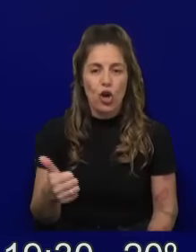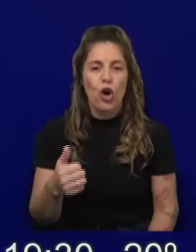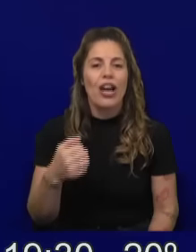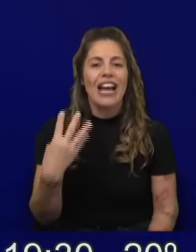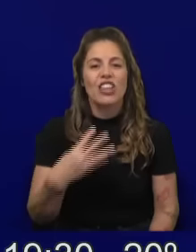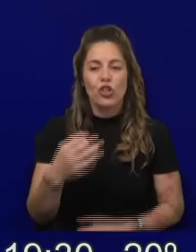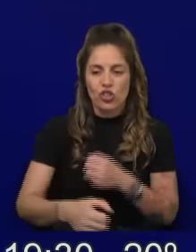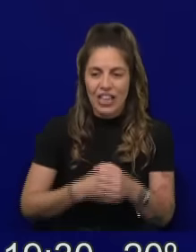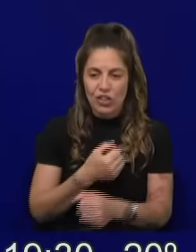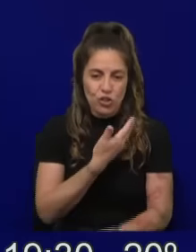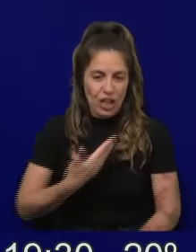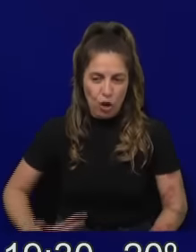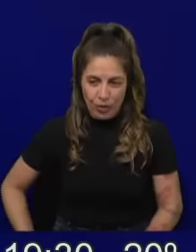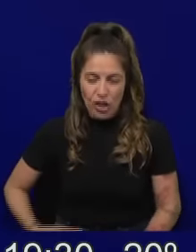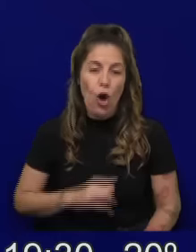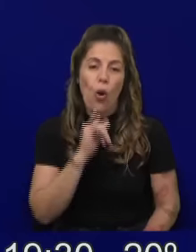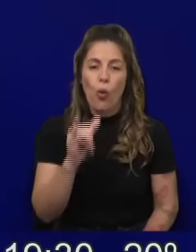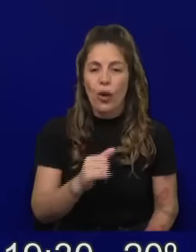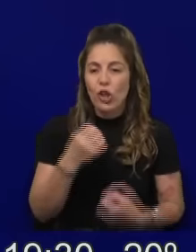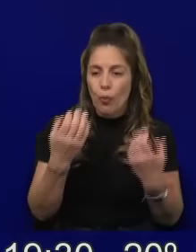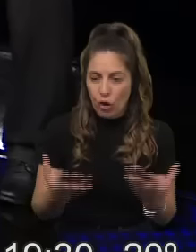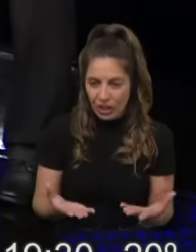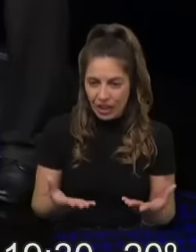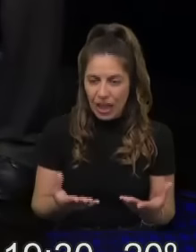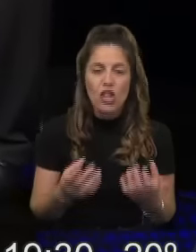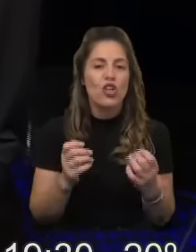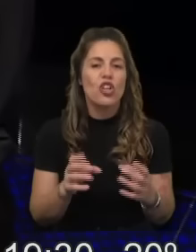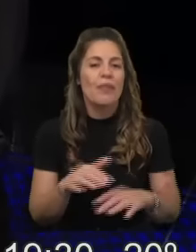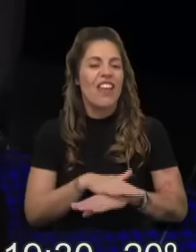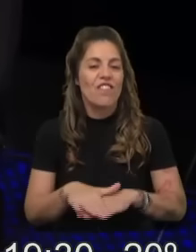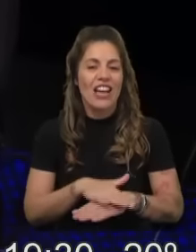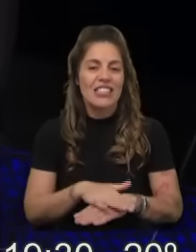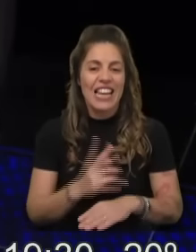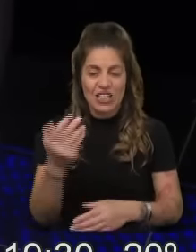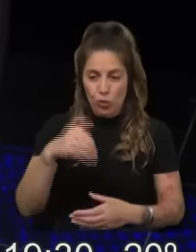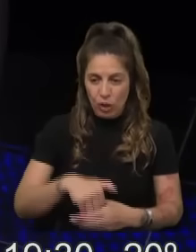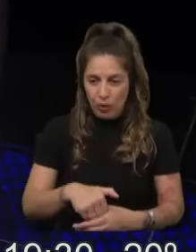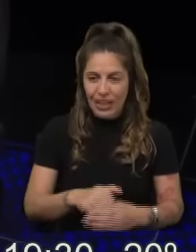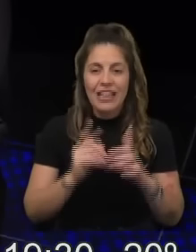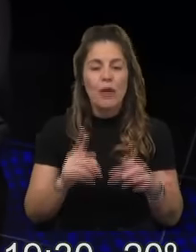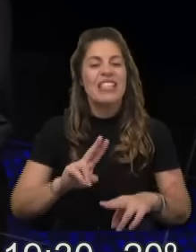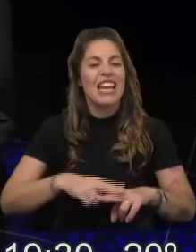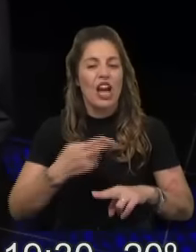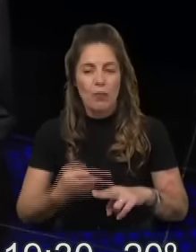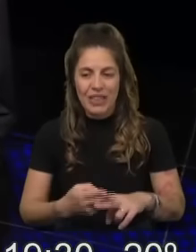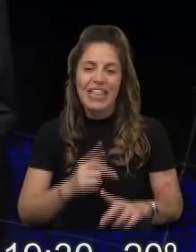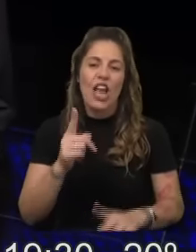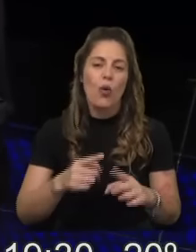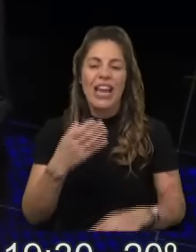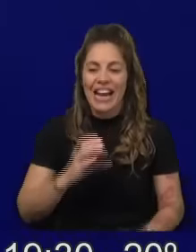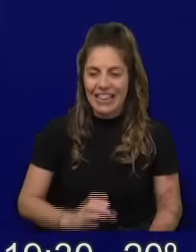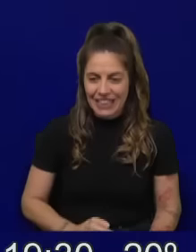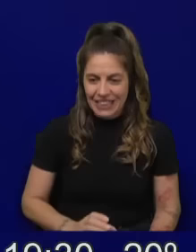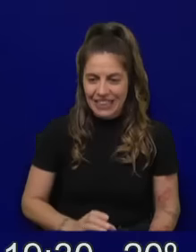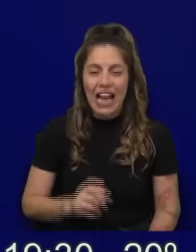14 años en el gobierno. Cuento esto porque no solo es base de nuestro balotaje, sino porque se repiten algunas